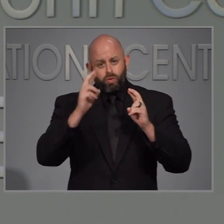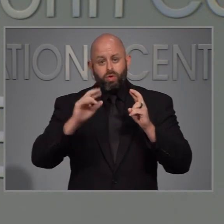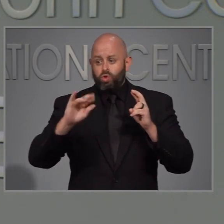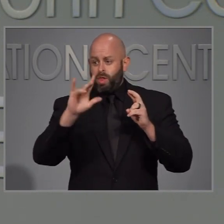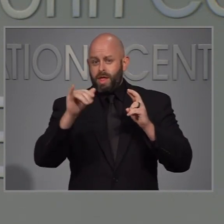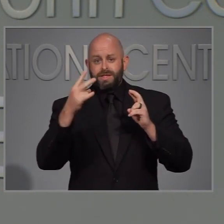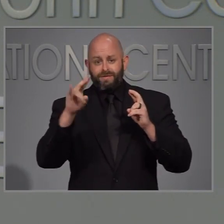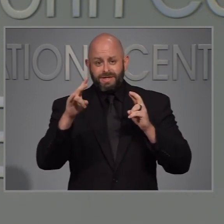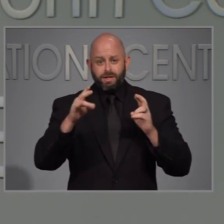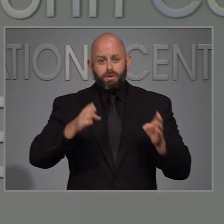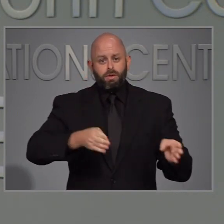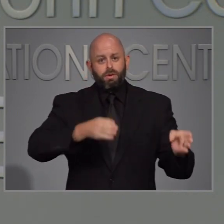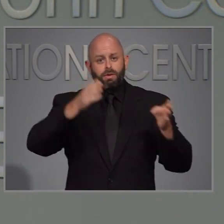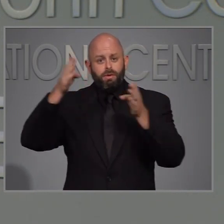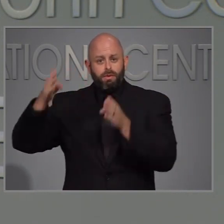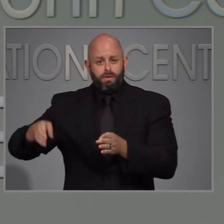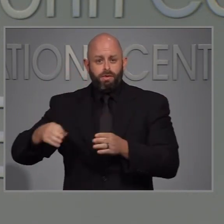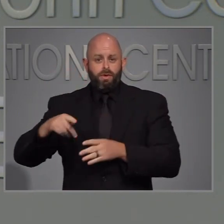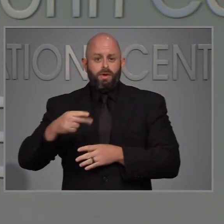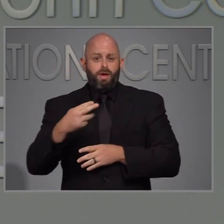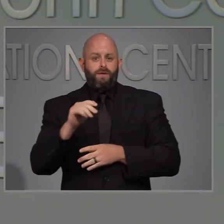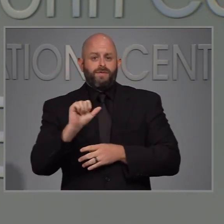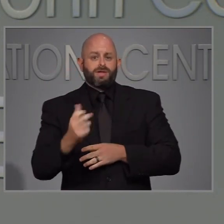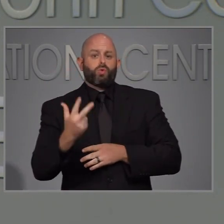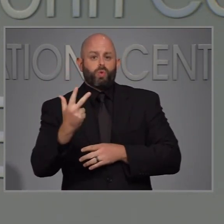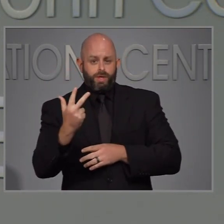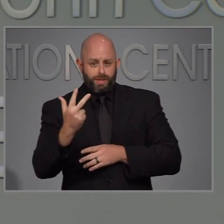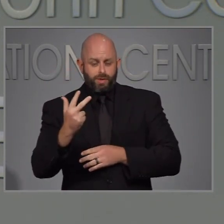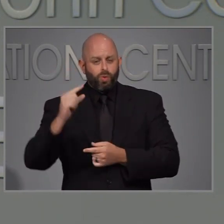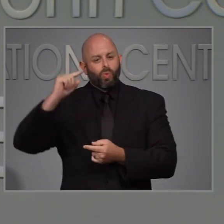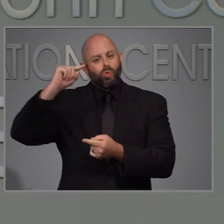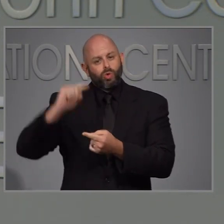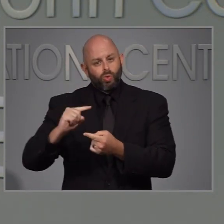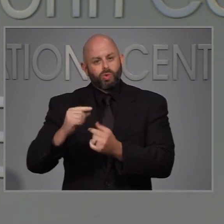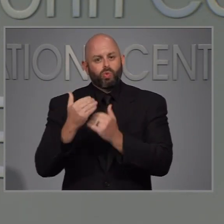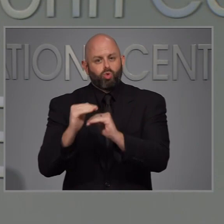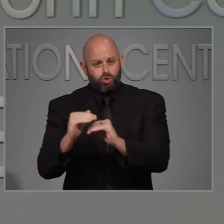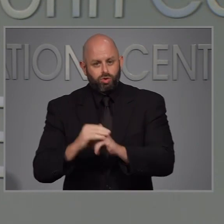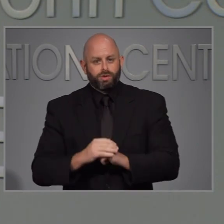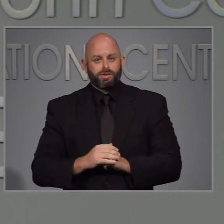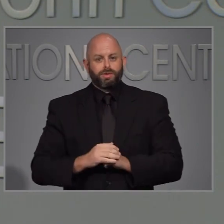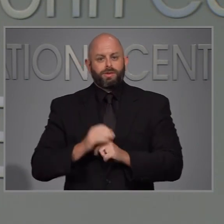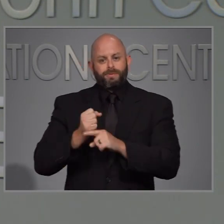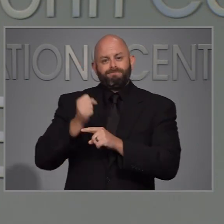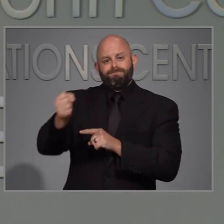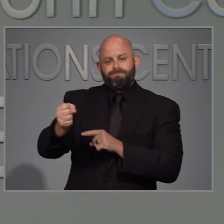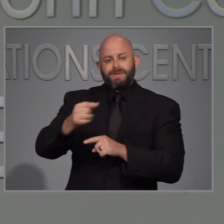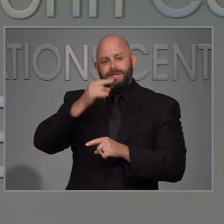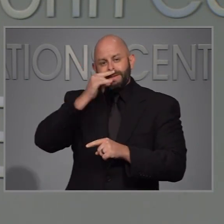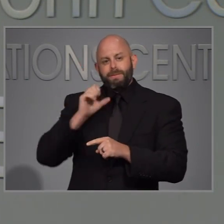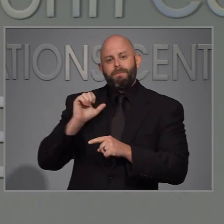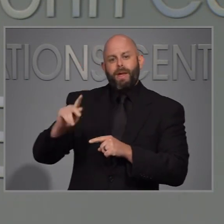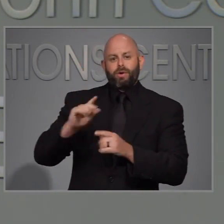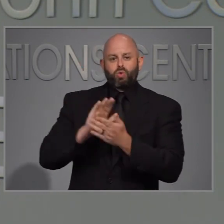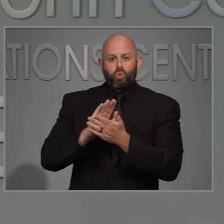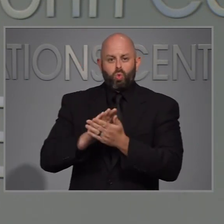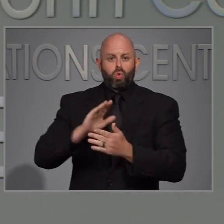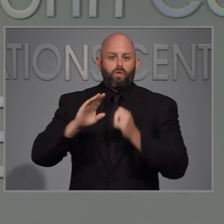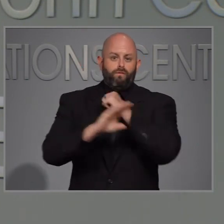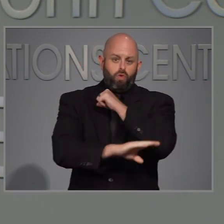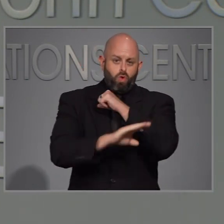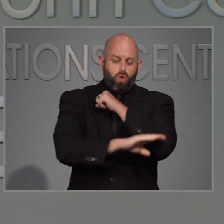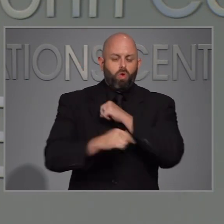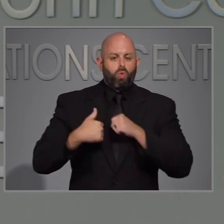el 17 de julio podamos cambiar las restricciones y que nuestros niños puedan regresar a las escuelas en este